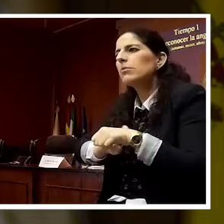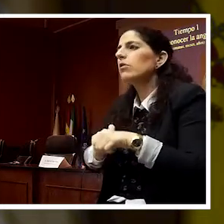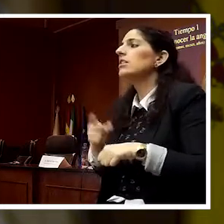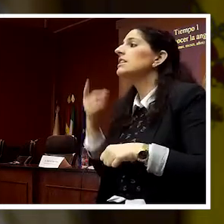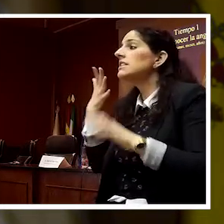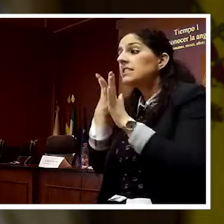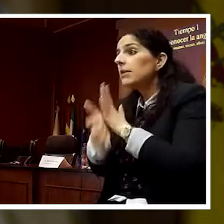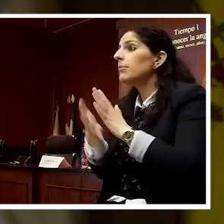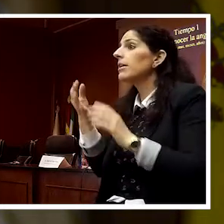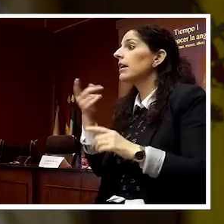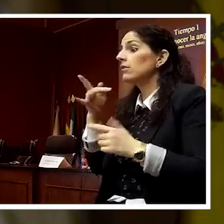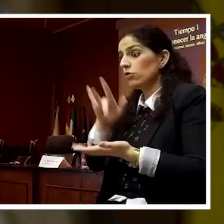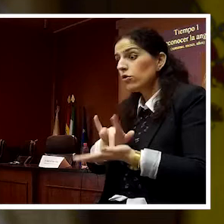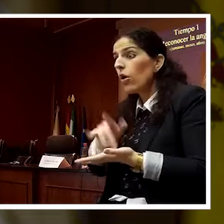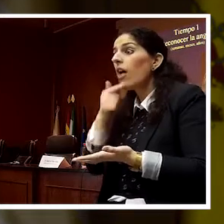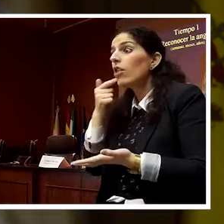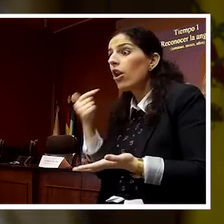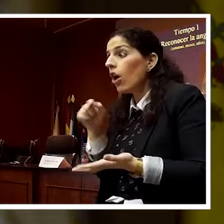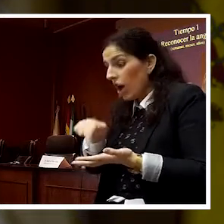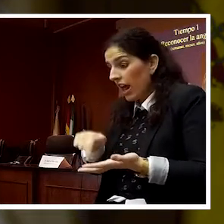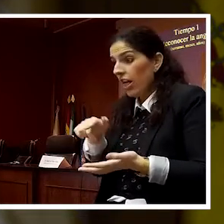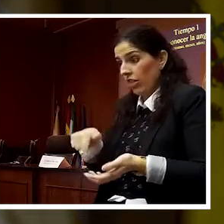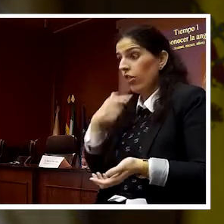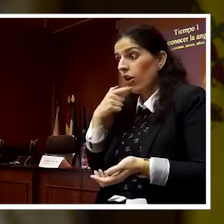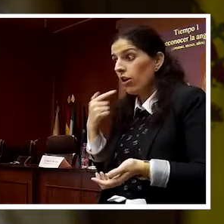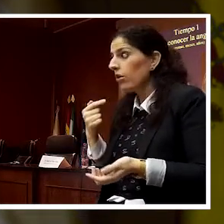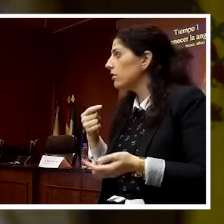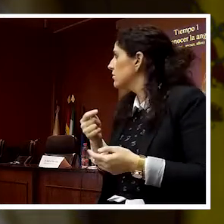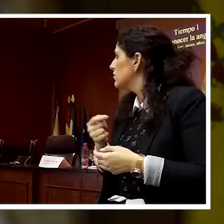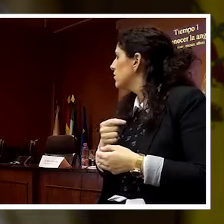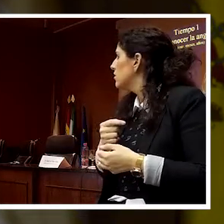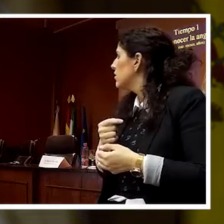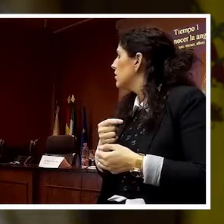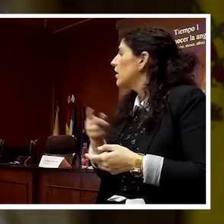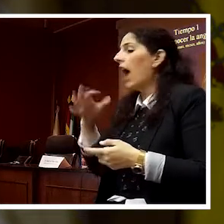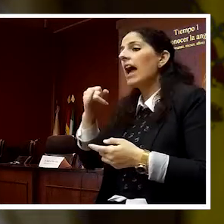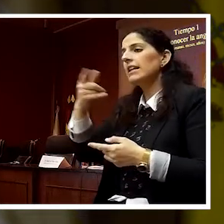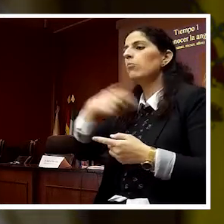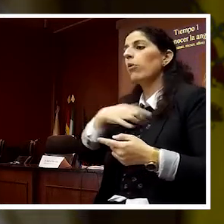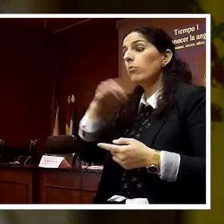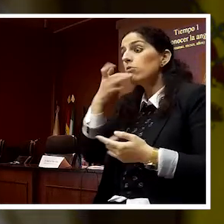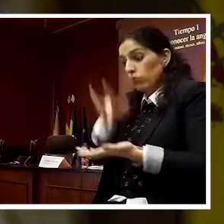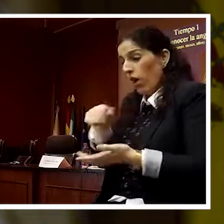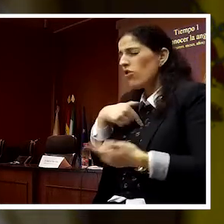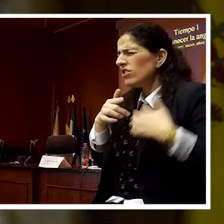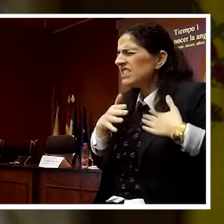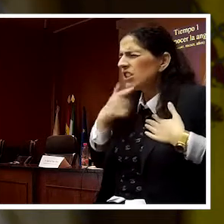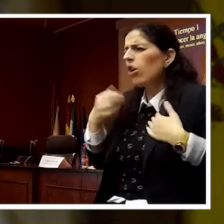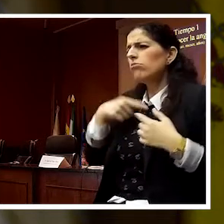siempre en el momento del dolor, solo en el momento del dolor, hay cambios eléctricos